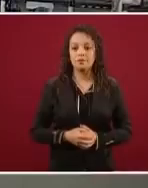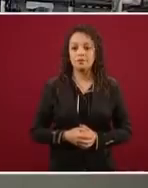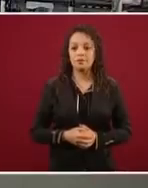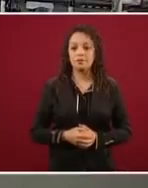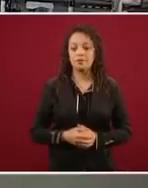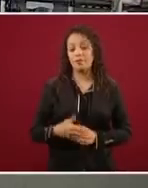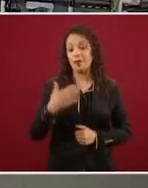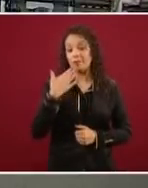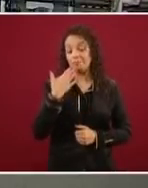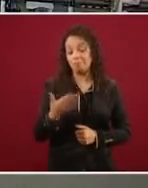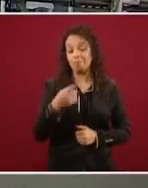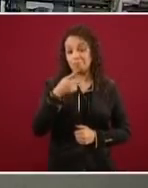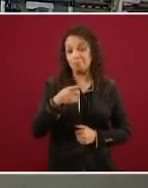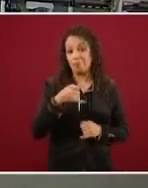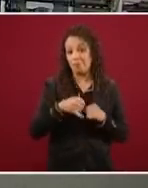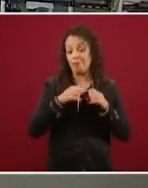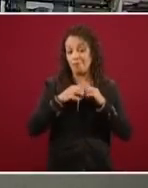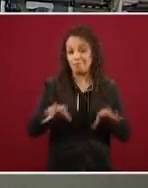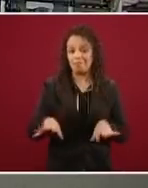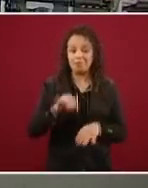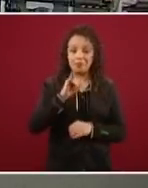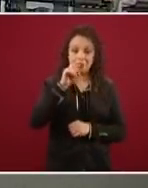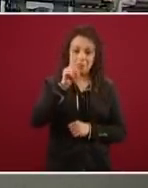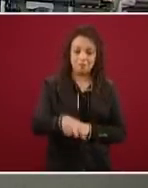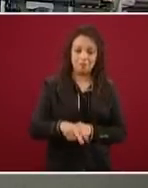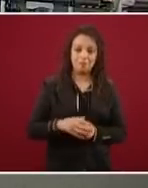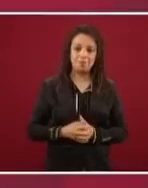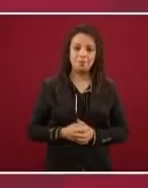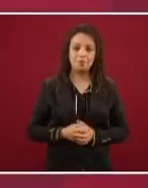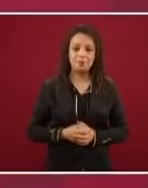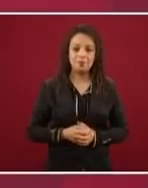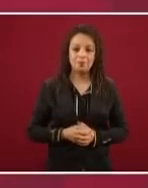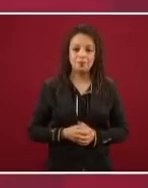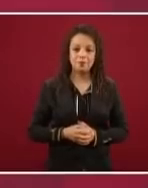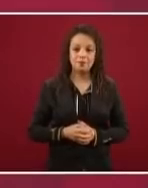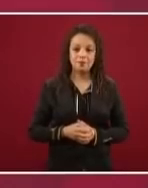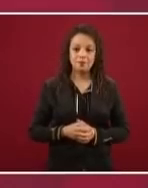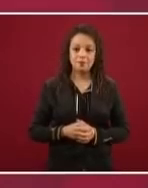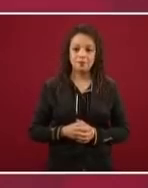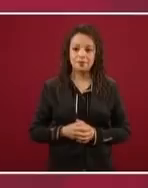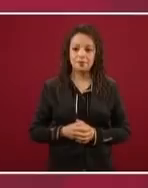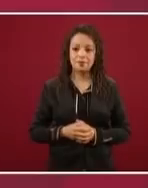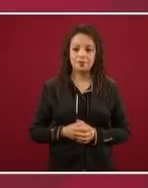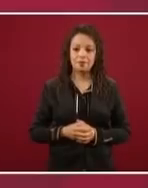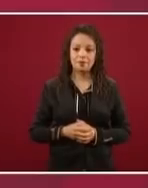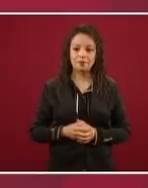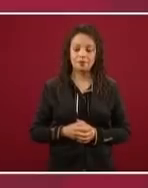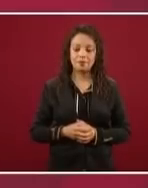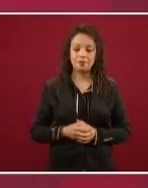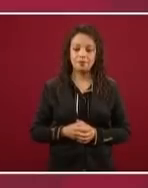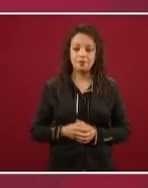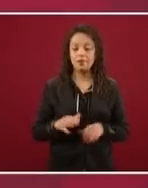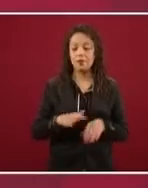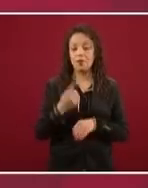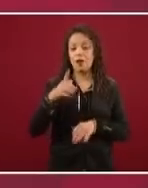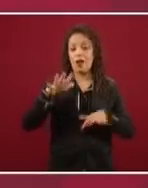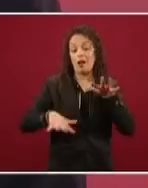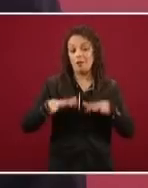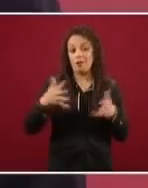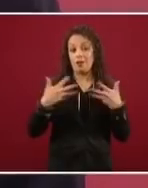o es cierto porque a veces se dan estas noticias